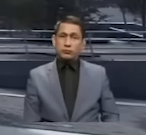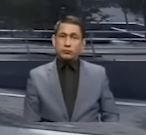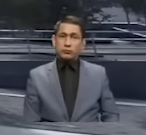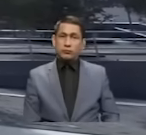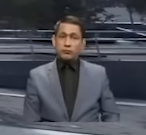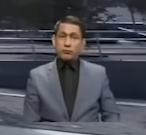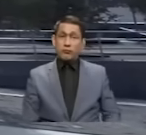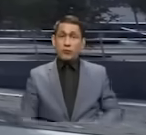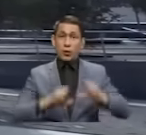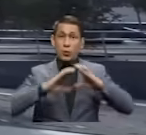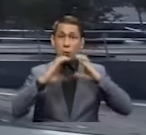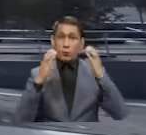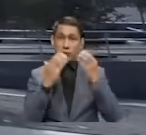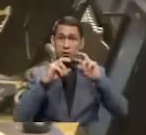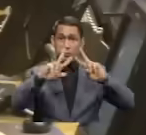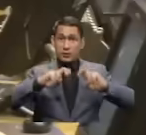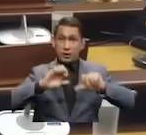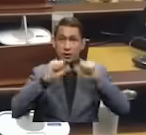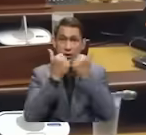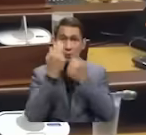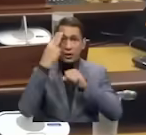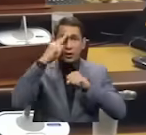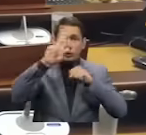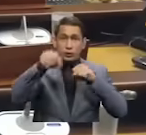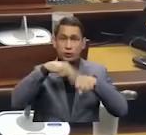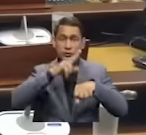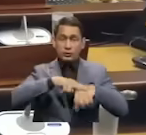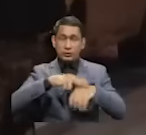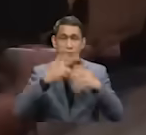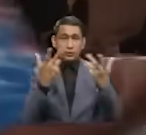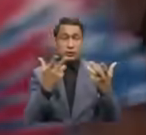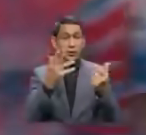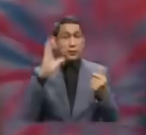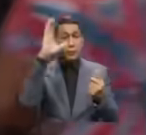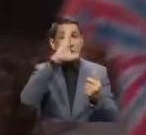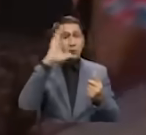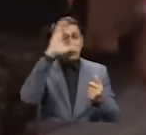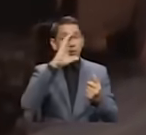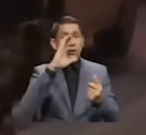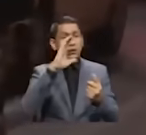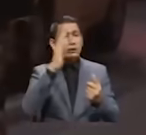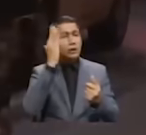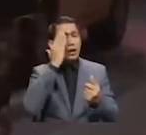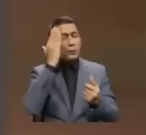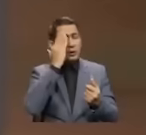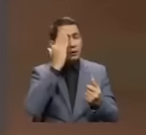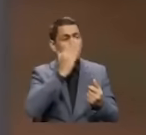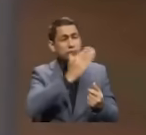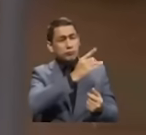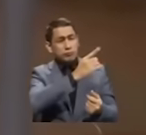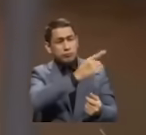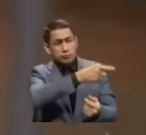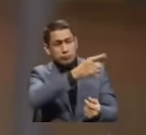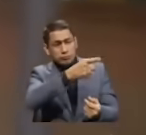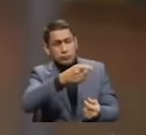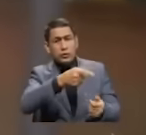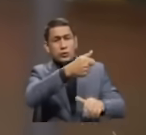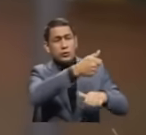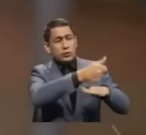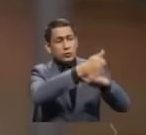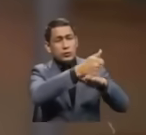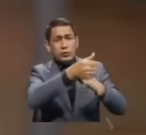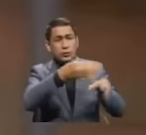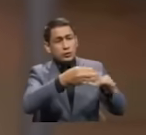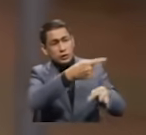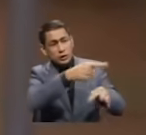La Comisión de Fiscalización de la Asamblea busca aclarar a qué tienda política específica respondían los jueces investigados en el caso